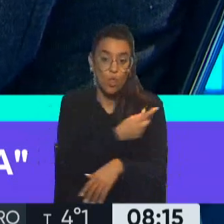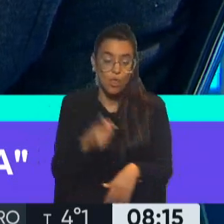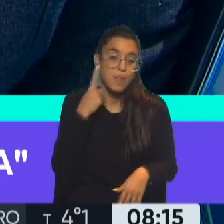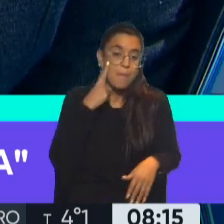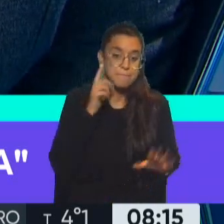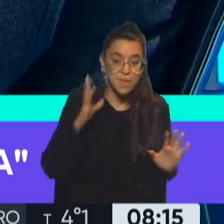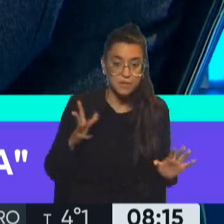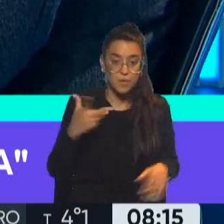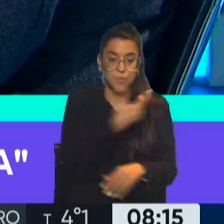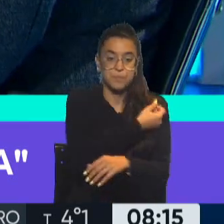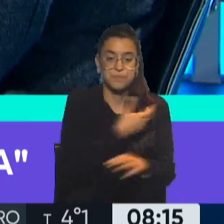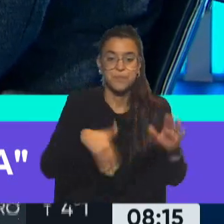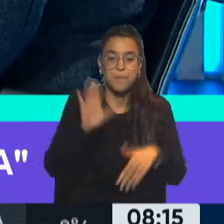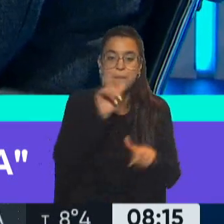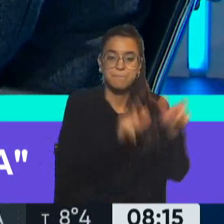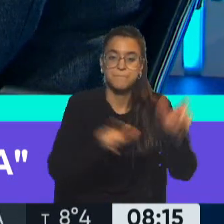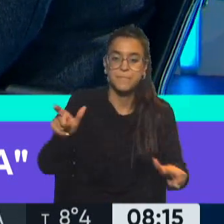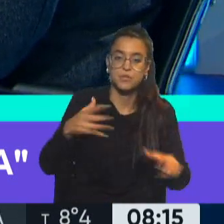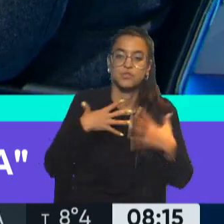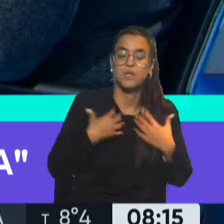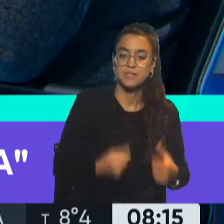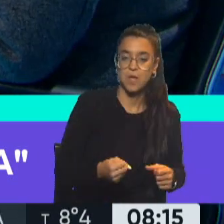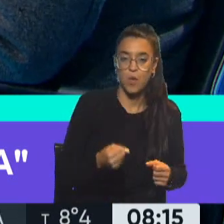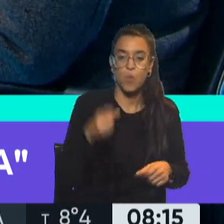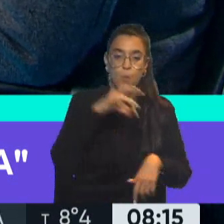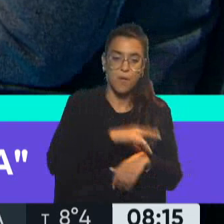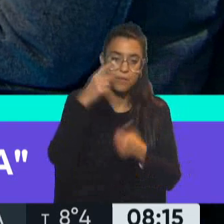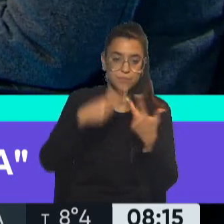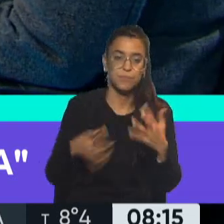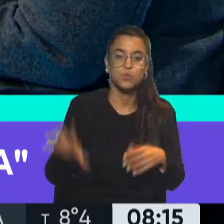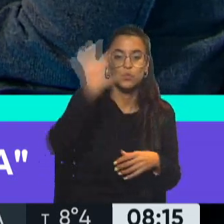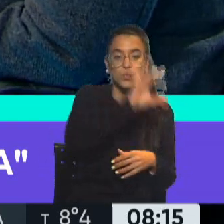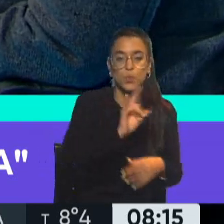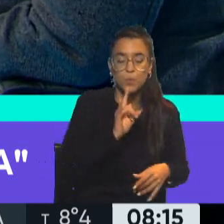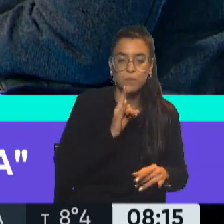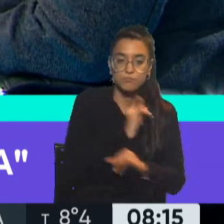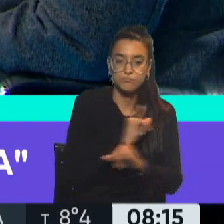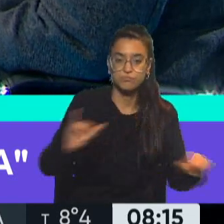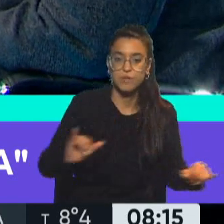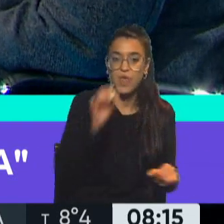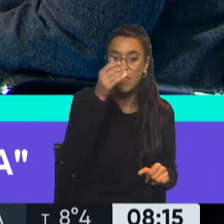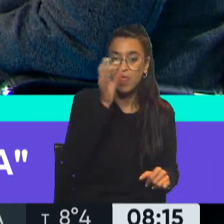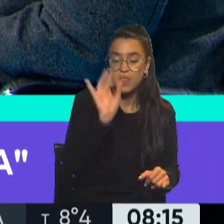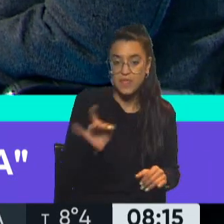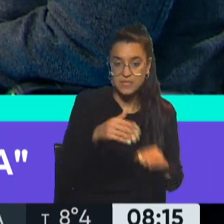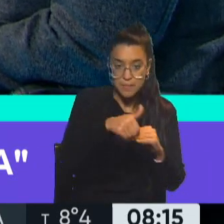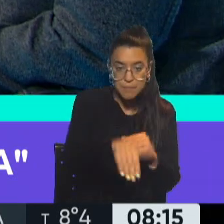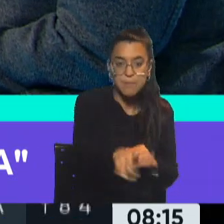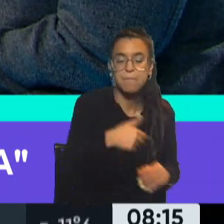está pensando en aplicar sobre todo al personal de salud y a las personas en algunas provincias. Ya Tucumán, por ejemplo, lo anunció a partir del mes de diciembre. A